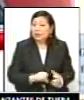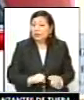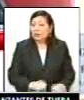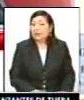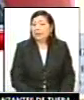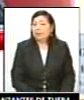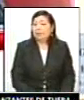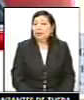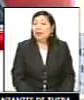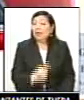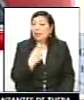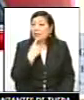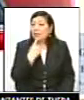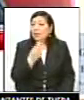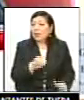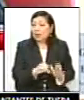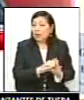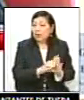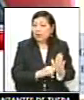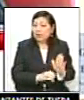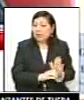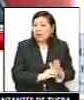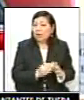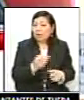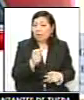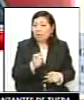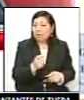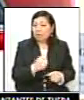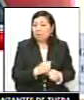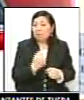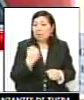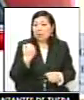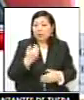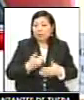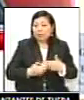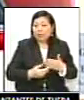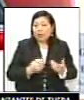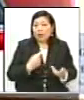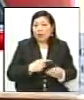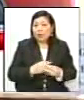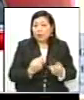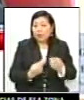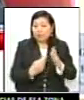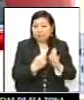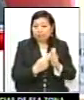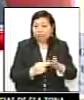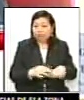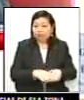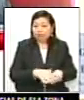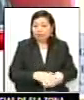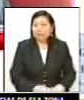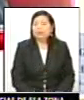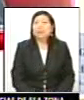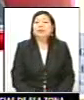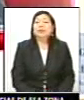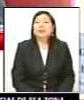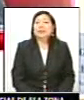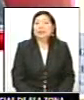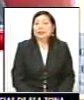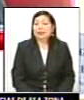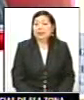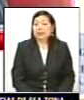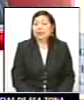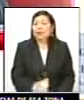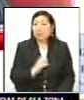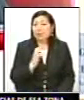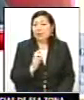posibilidad, argumentando hechos constitucionales, a un funcionario de poder proceder a hacer algún tipo de reorganización administrativa. Por lo tanto, señor presidente,